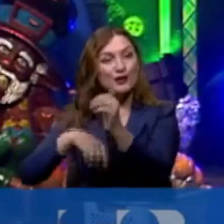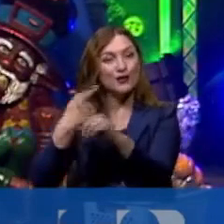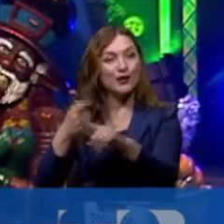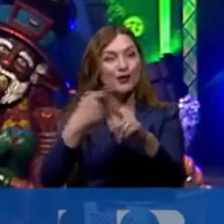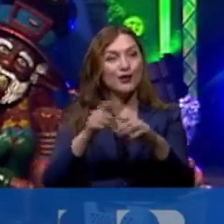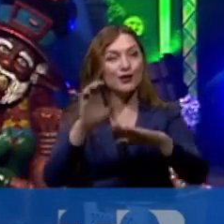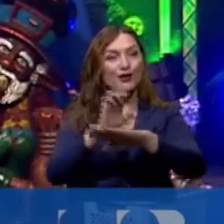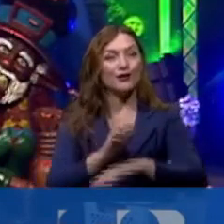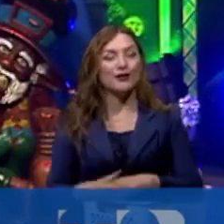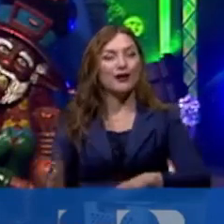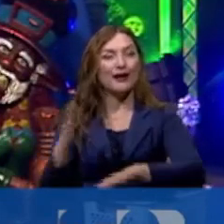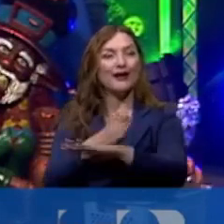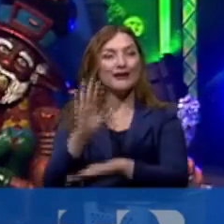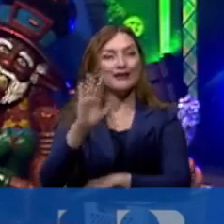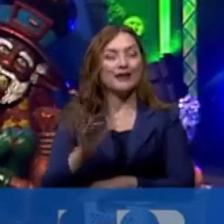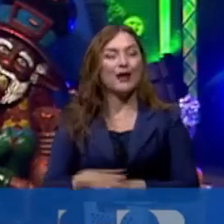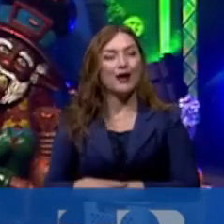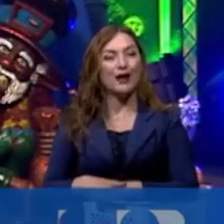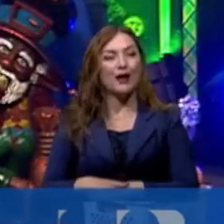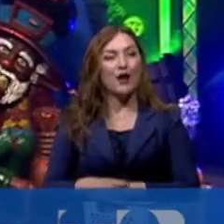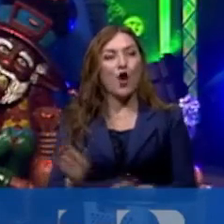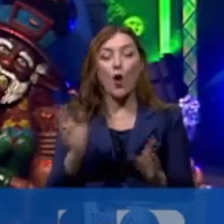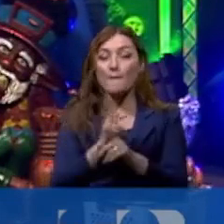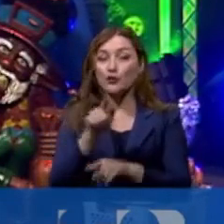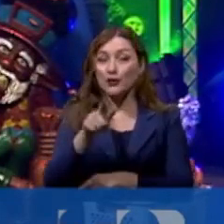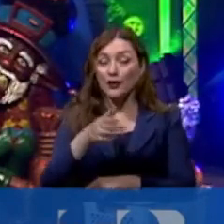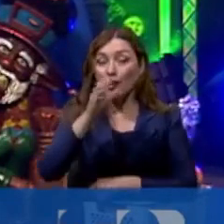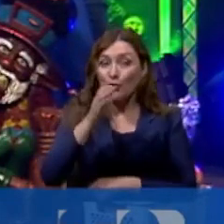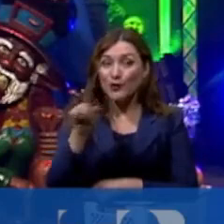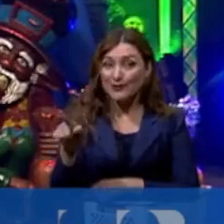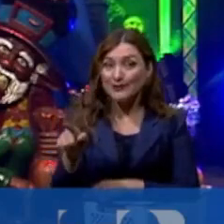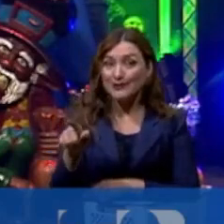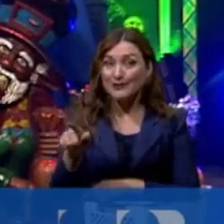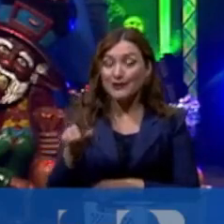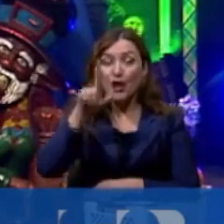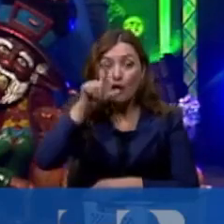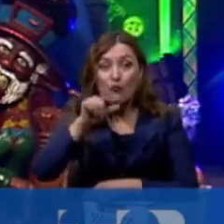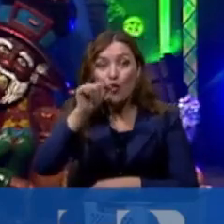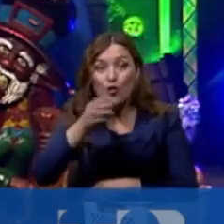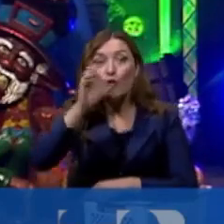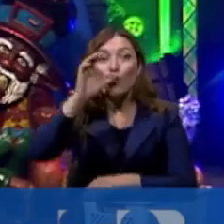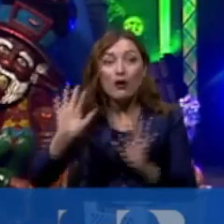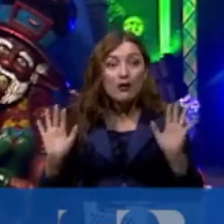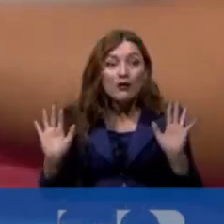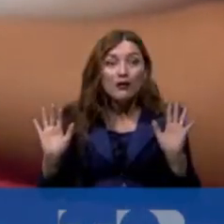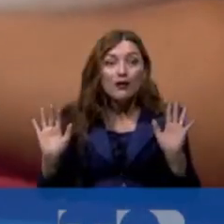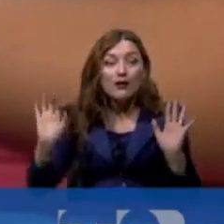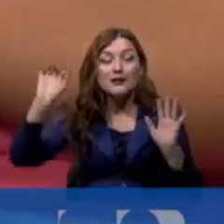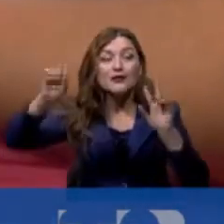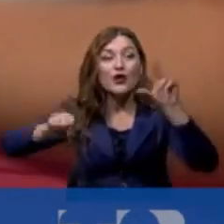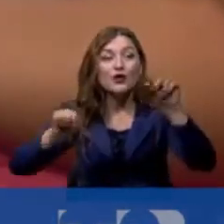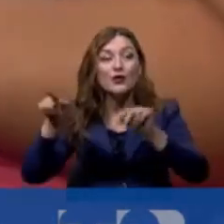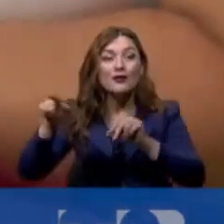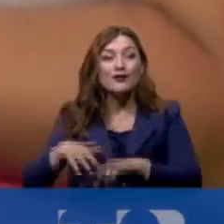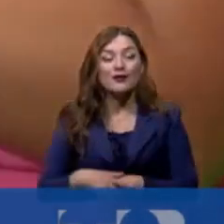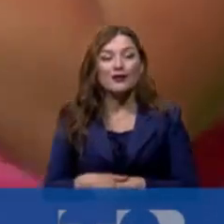antes de despedirnos, tengo que decirle a mi señor productor, ¿han probado por si acaso caldo de gallina sin presa? ¿Sí?